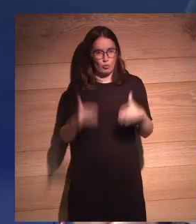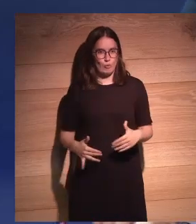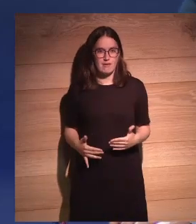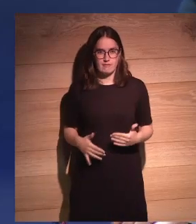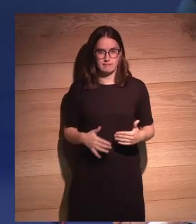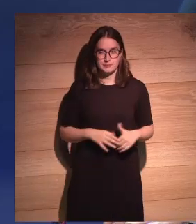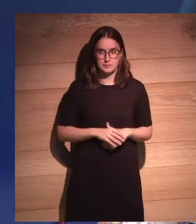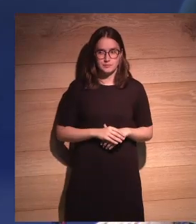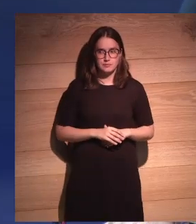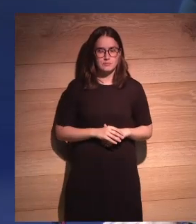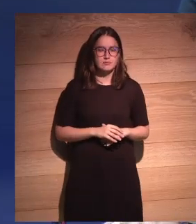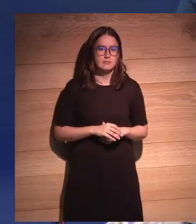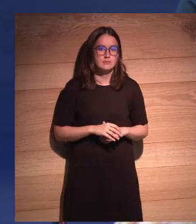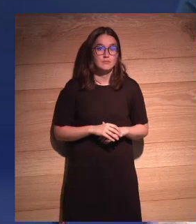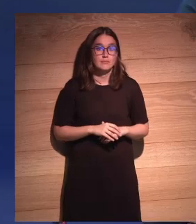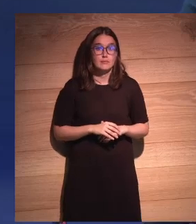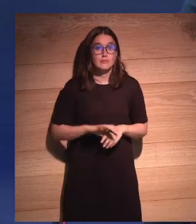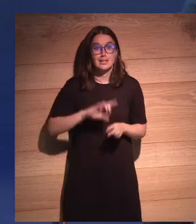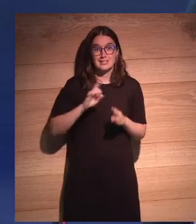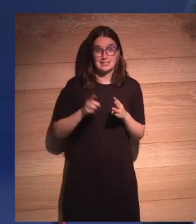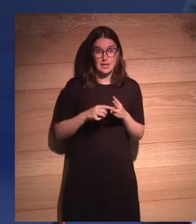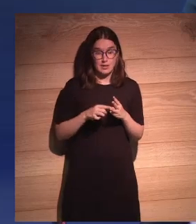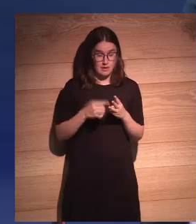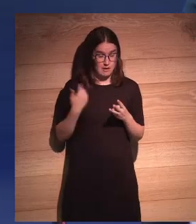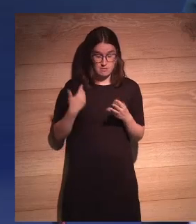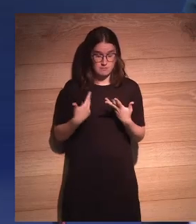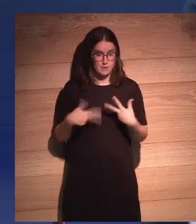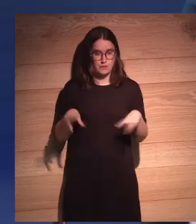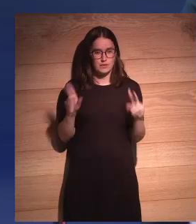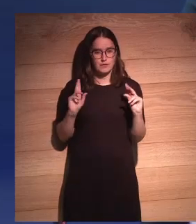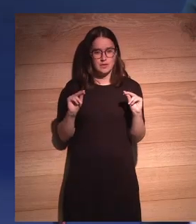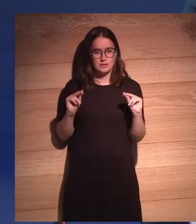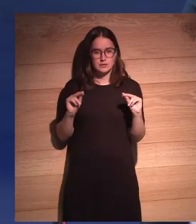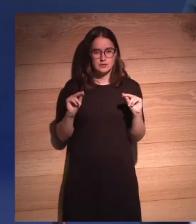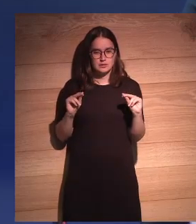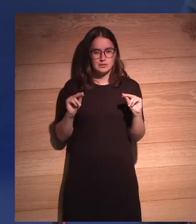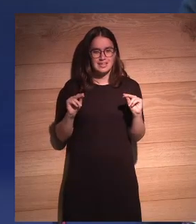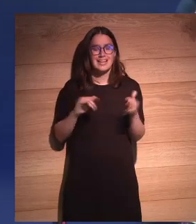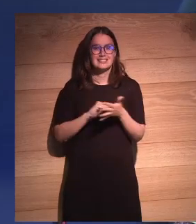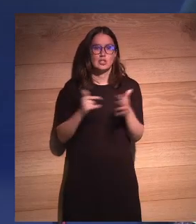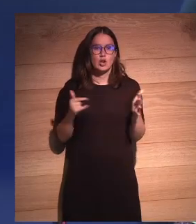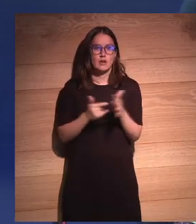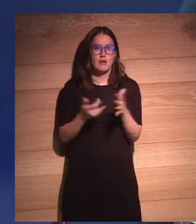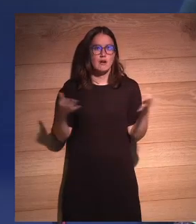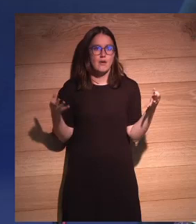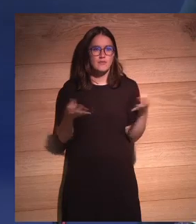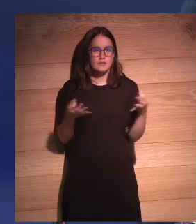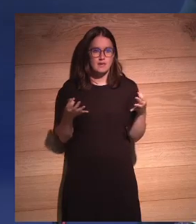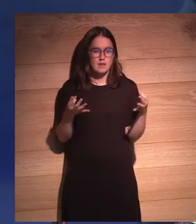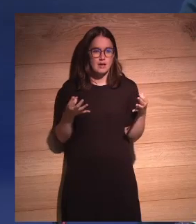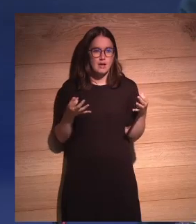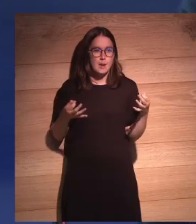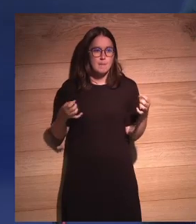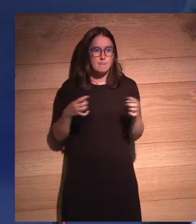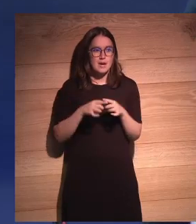series. Y la tercera cuestión, y con esto acabo, es que la tecnología tiene que servir sobre todo para que la